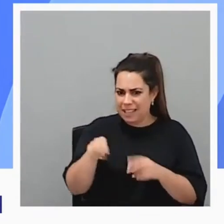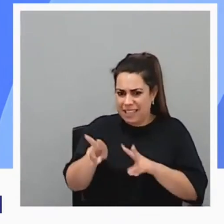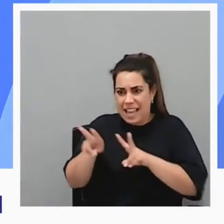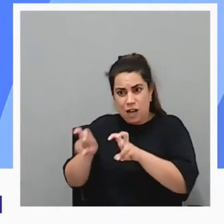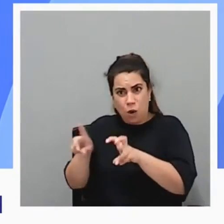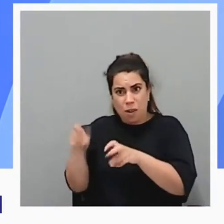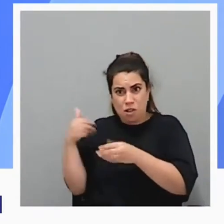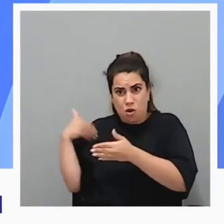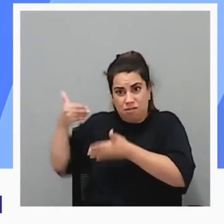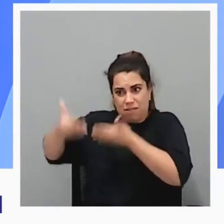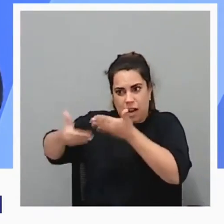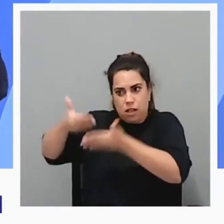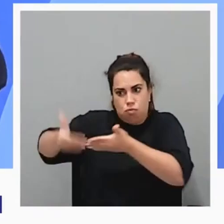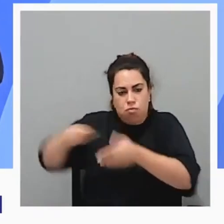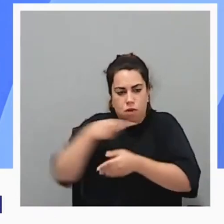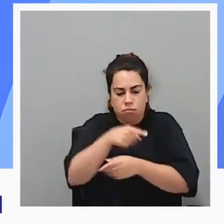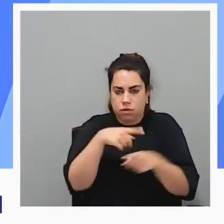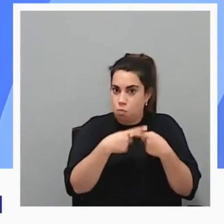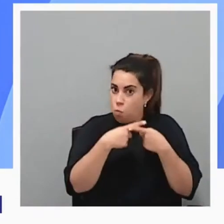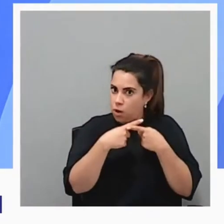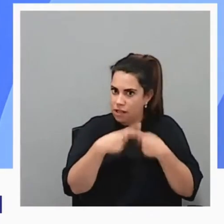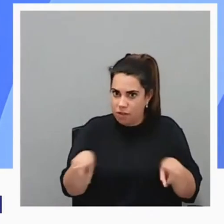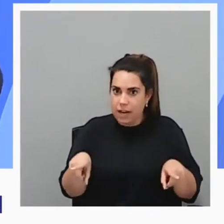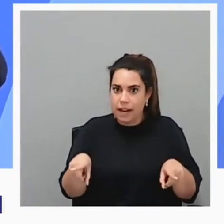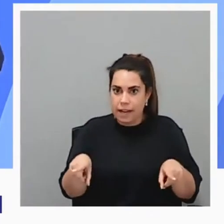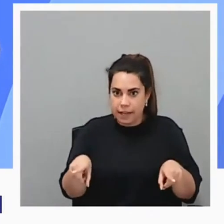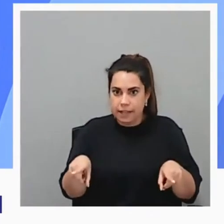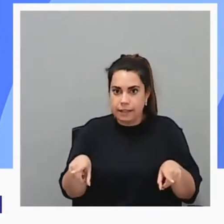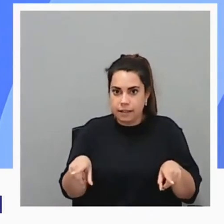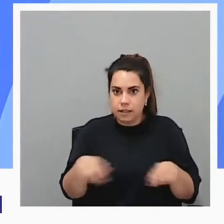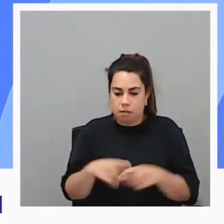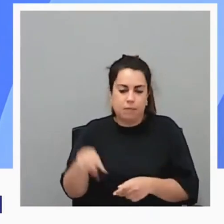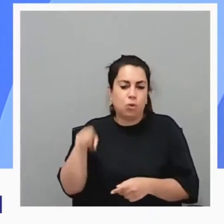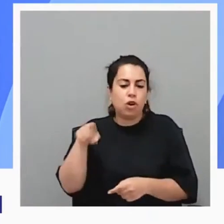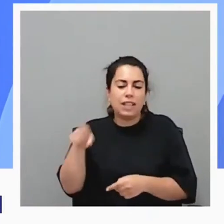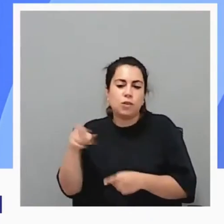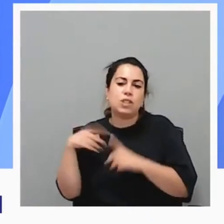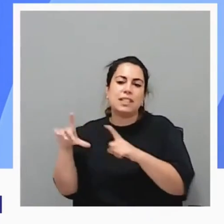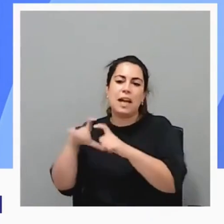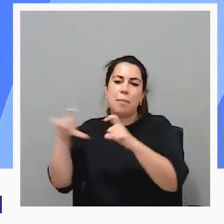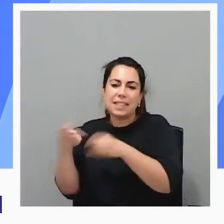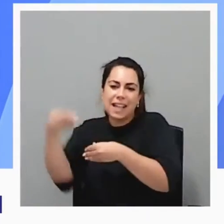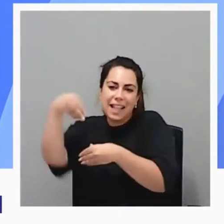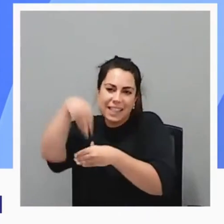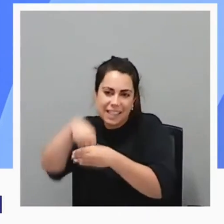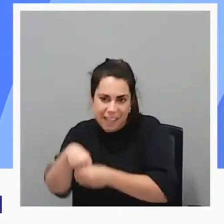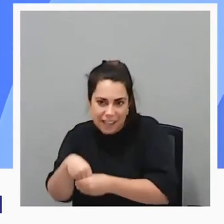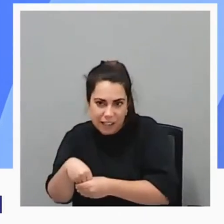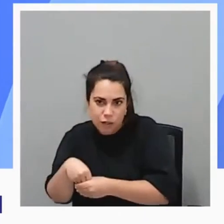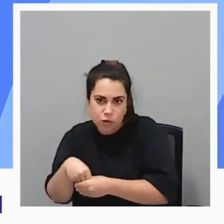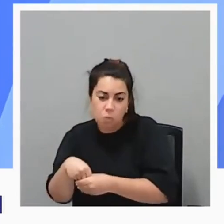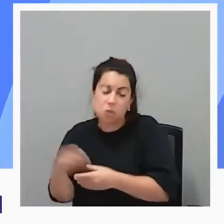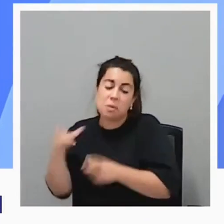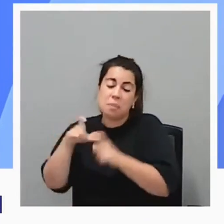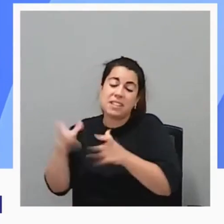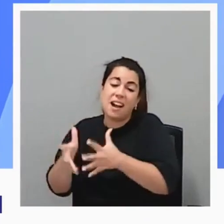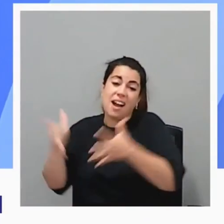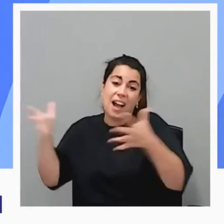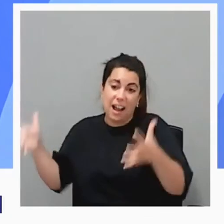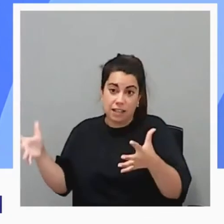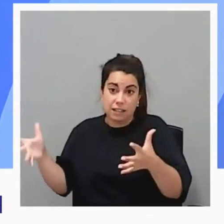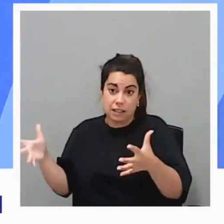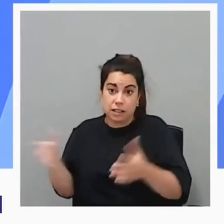innovación tradicional, como he dicho, tenía lugar en el seno de empresas, normalmente incluso de grandes empresas. Tanto es así que